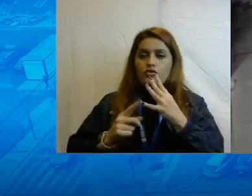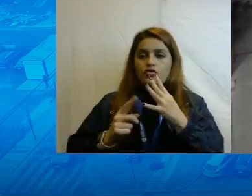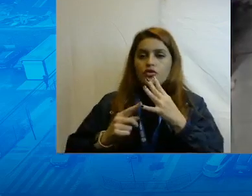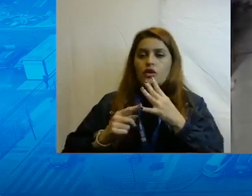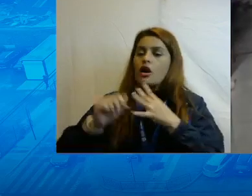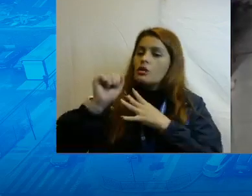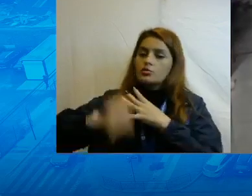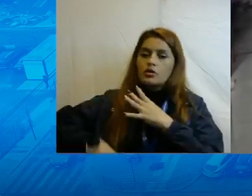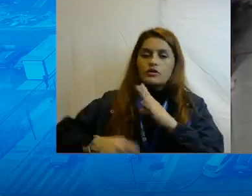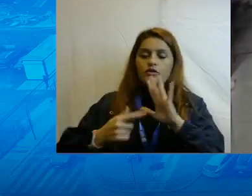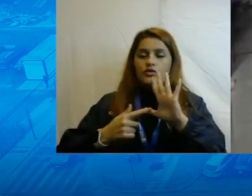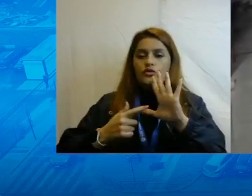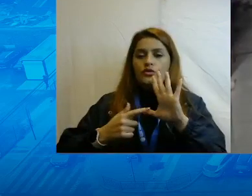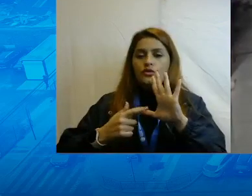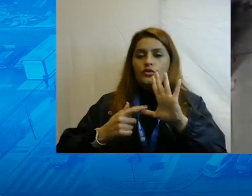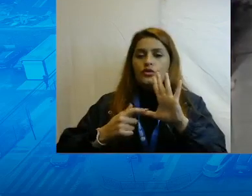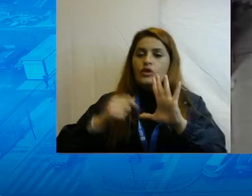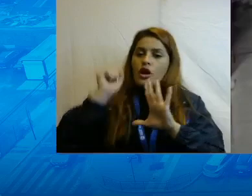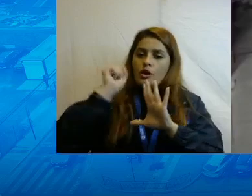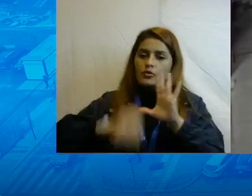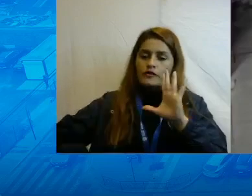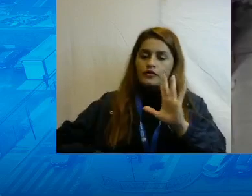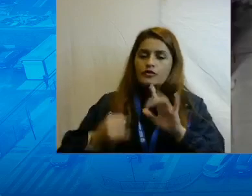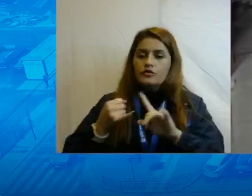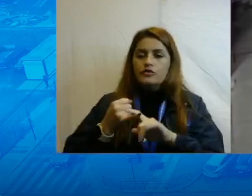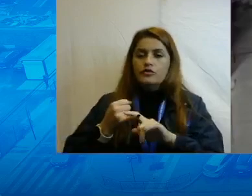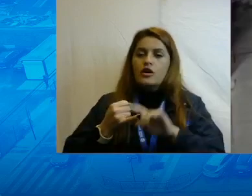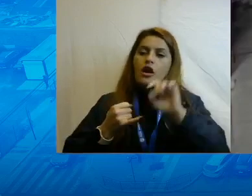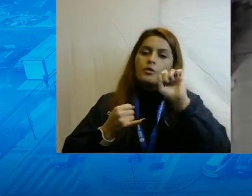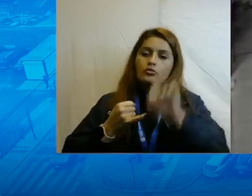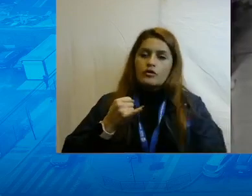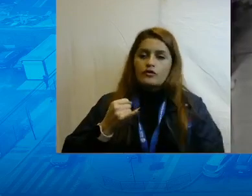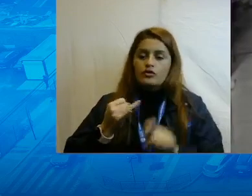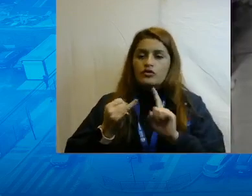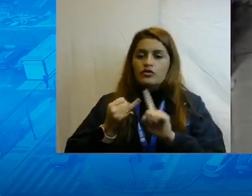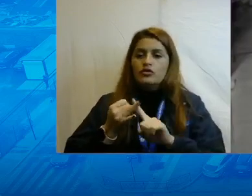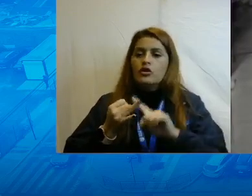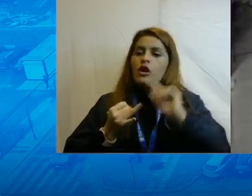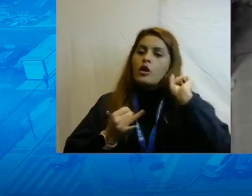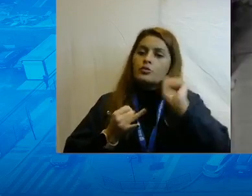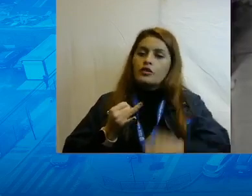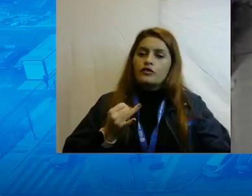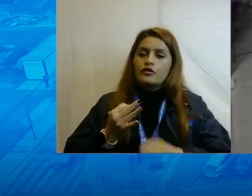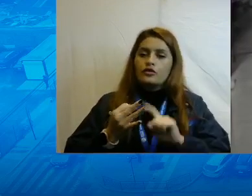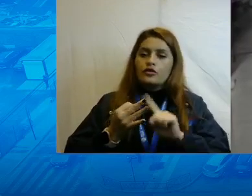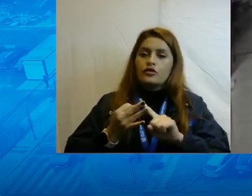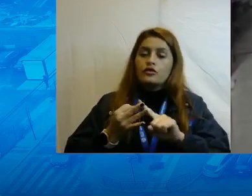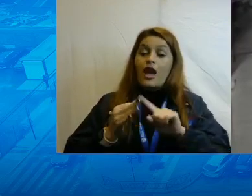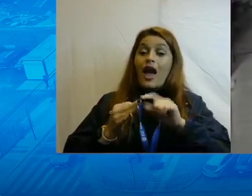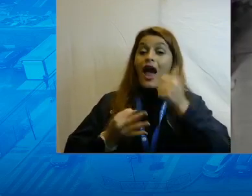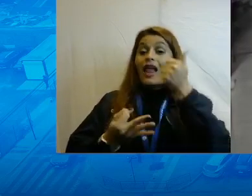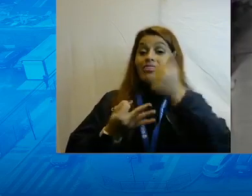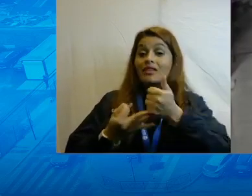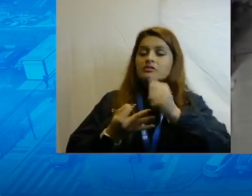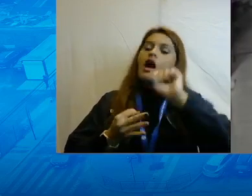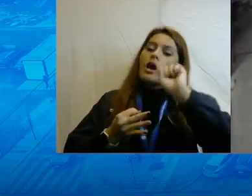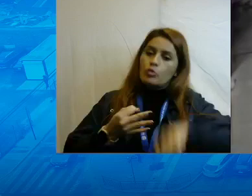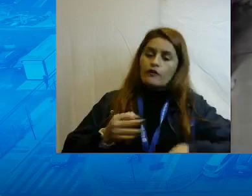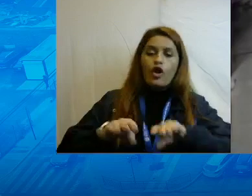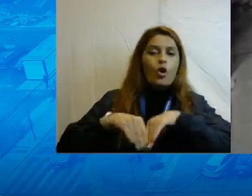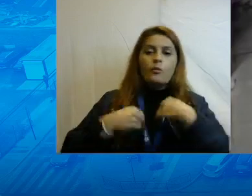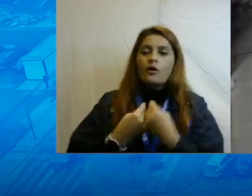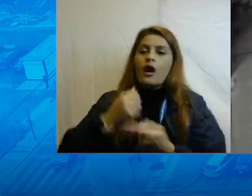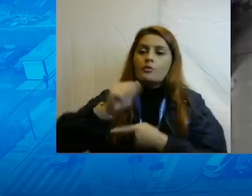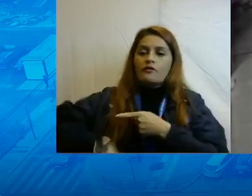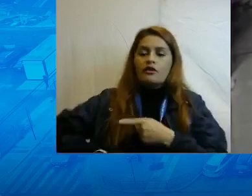Enríquez. Cavión. Apruebo. Pérez. Apruebo. Rojas. Apruebo. Alcaldesa. Apruebo.